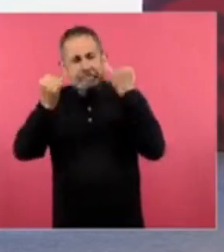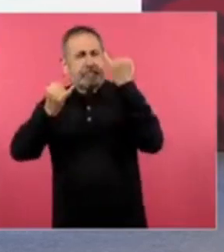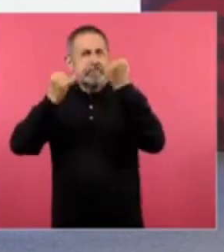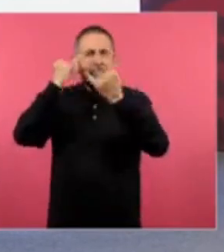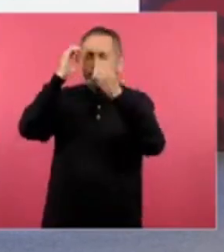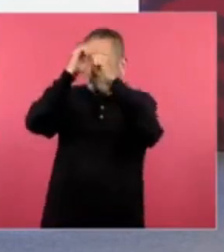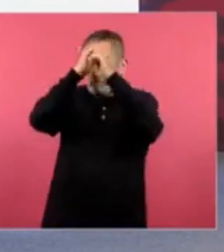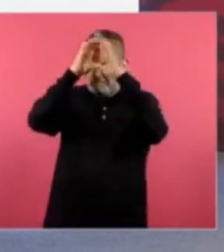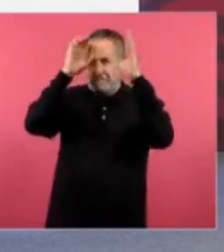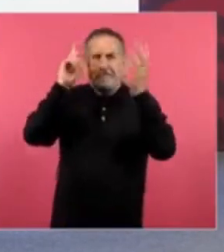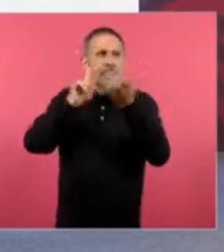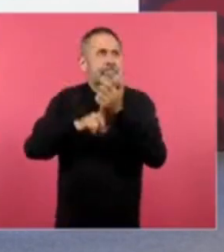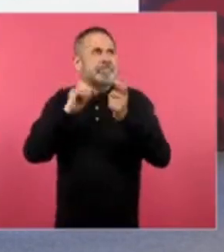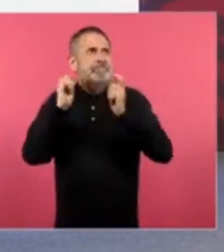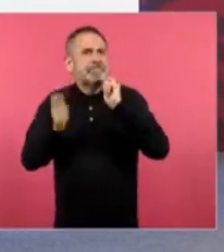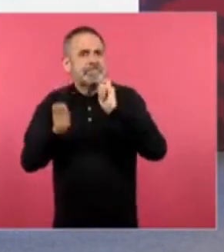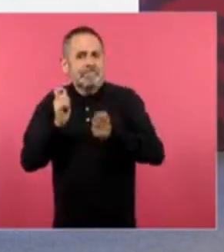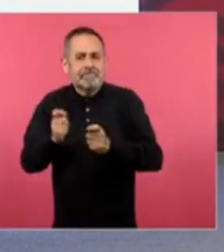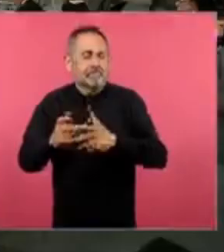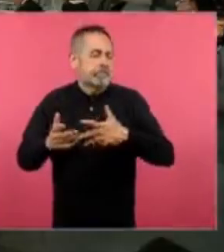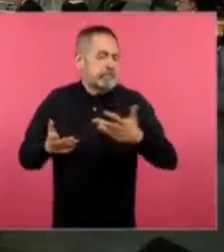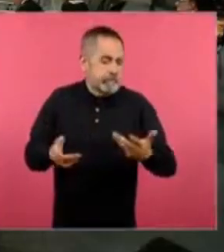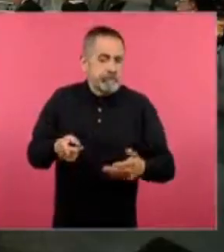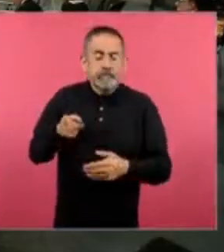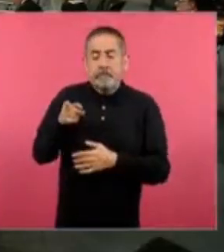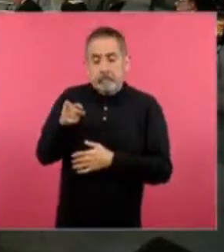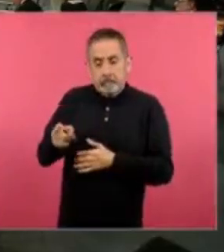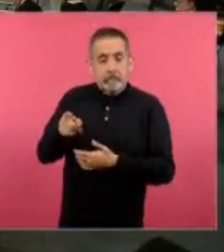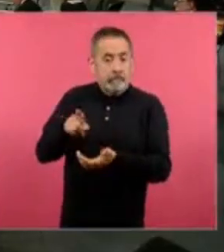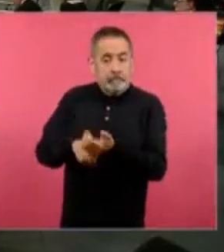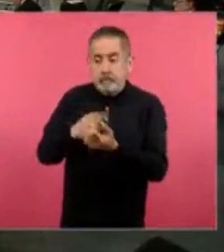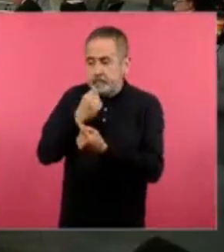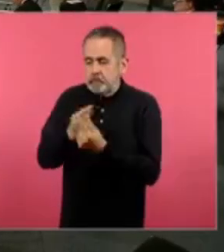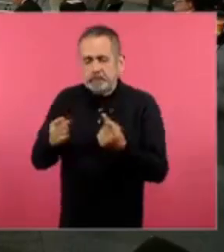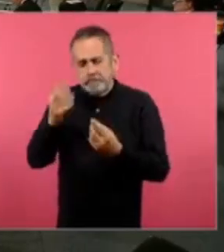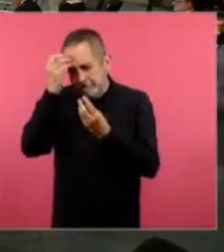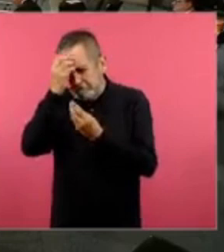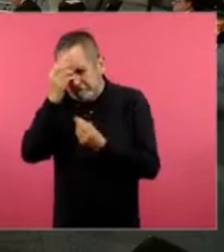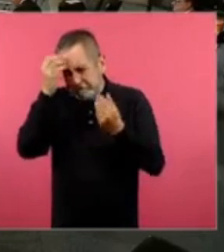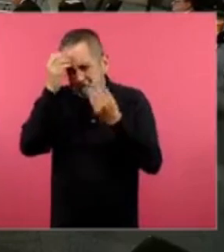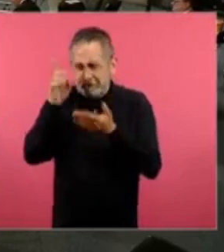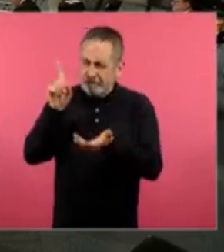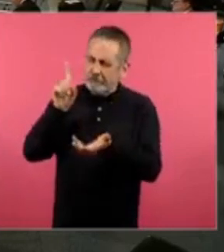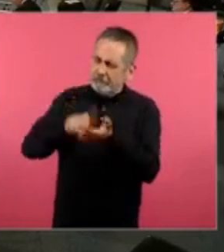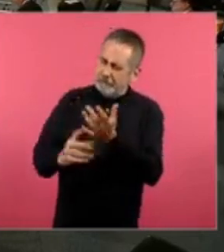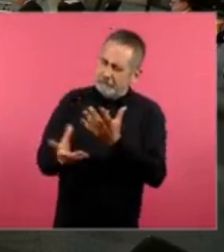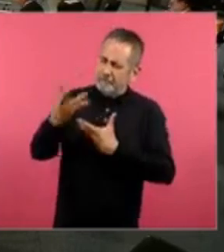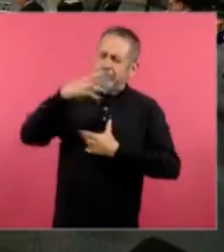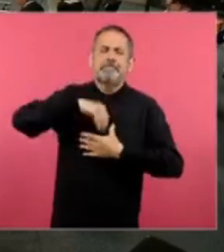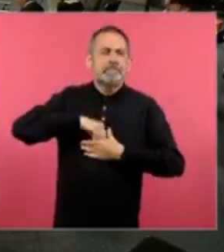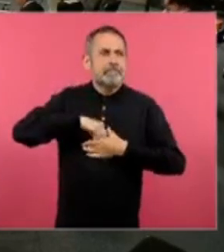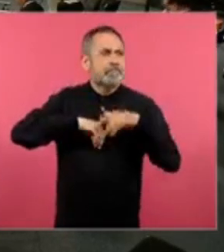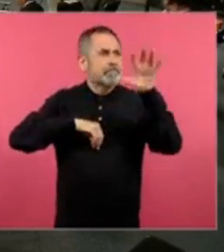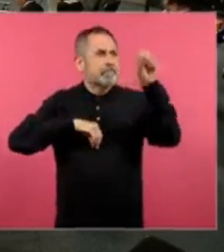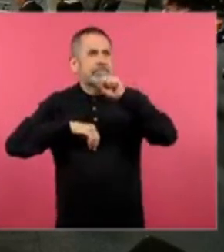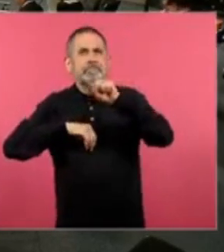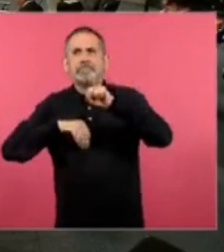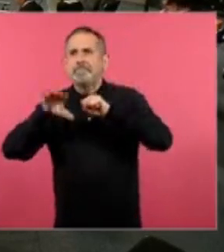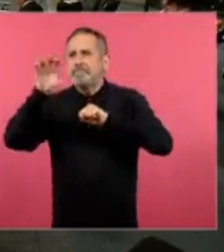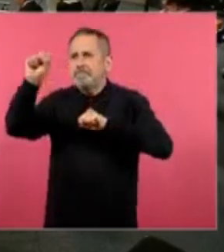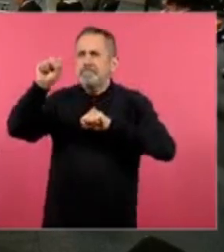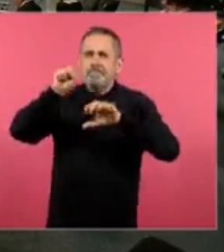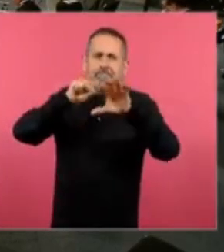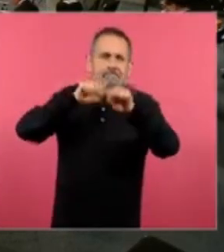decodifique signos, lo que se busca en realidad es que reflexione y sobre todo que interiorice todos los saberes que puede obtener de